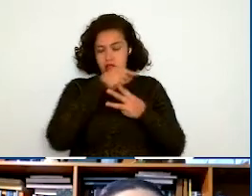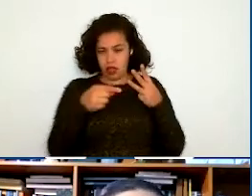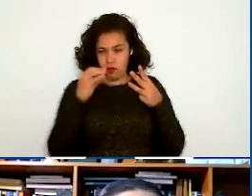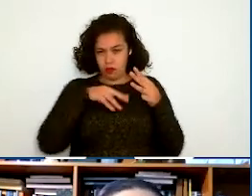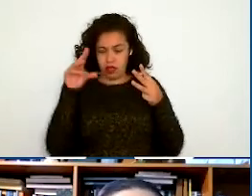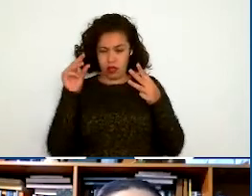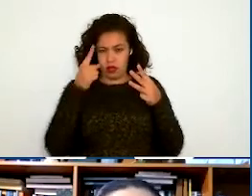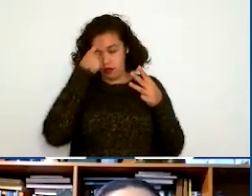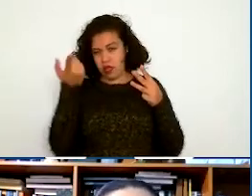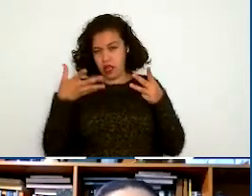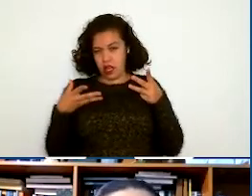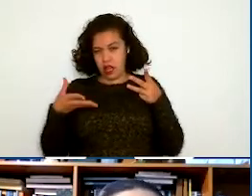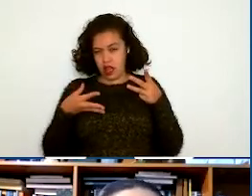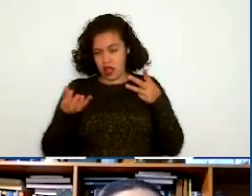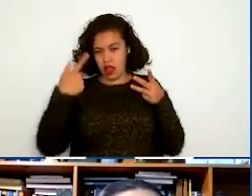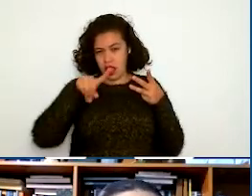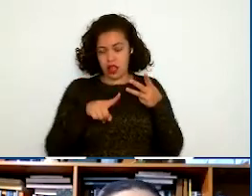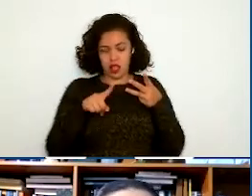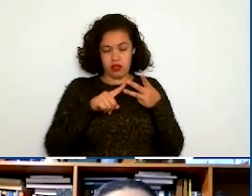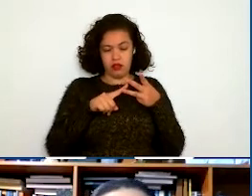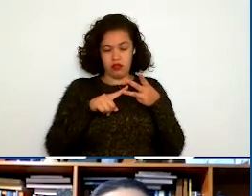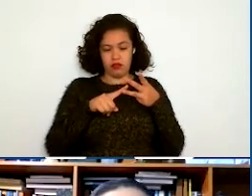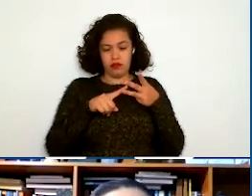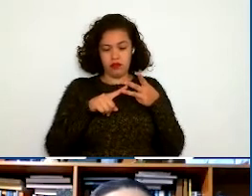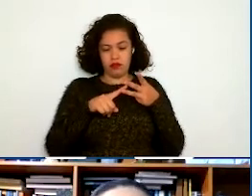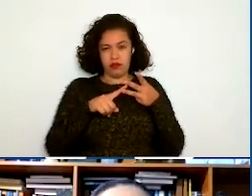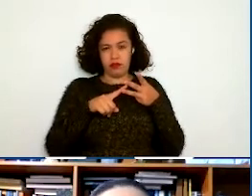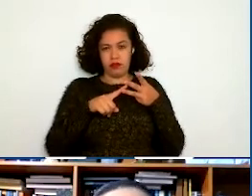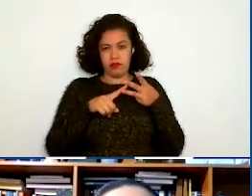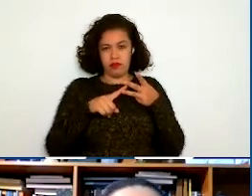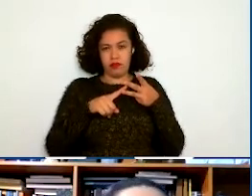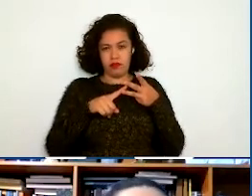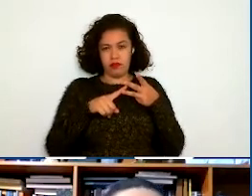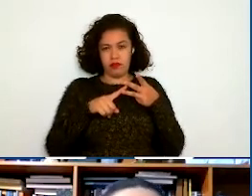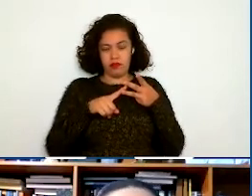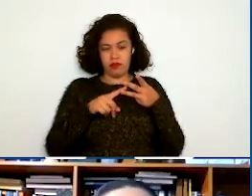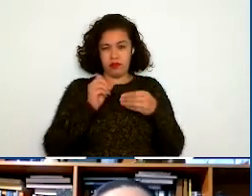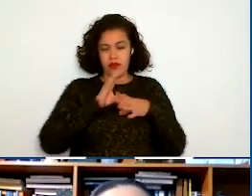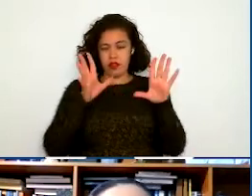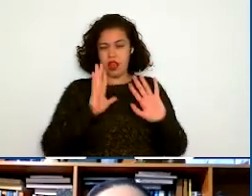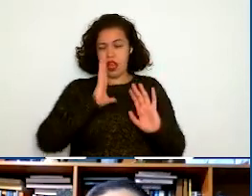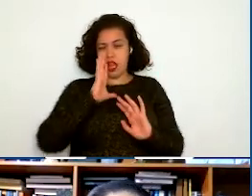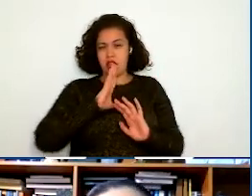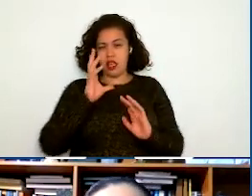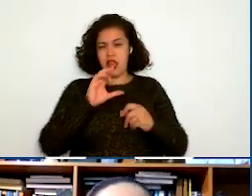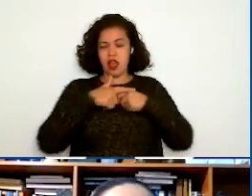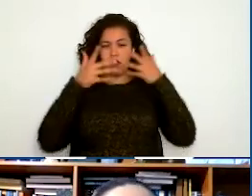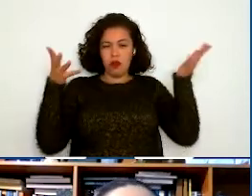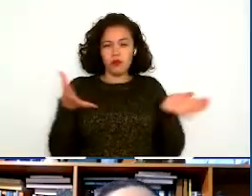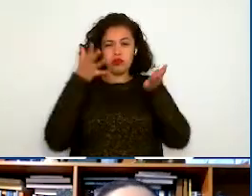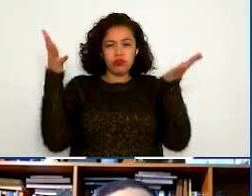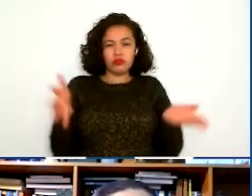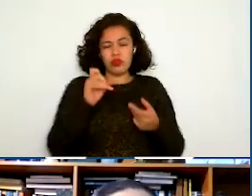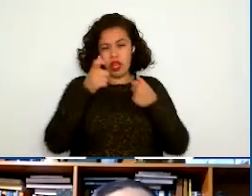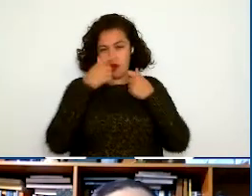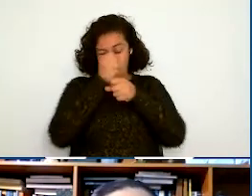la calidad integrada, estamos obviamente frente a un modelo que no está realmente, ¿no?, provocando una